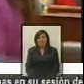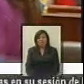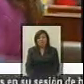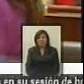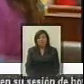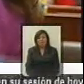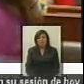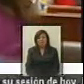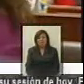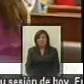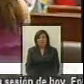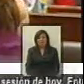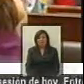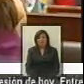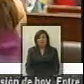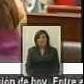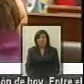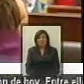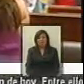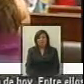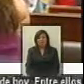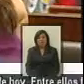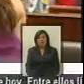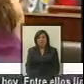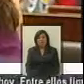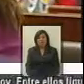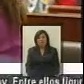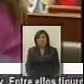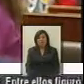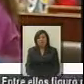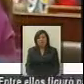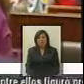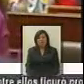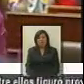Comisaría. Así es, Mauricio Mulder, comisaría.